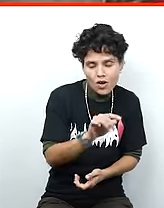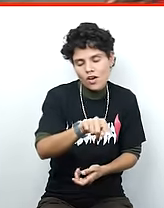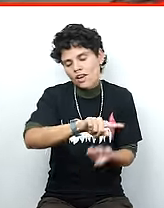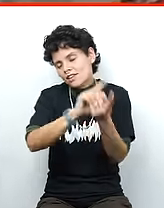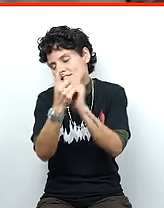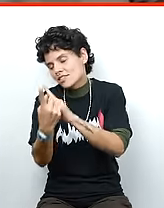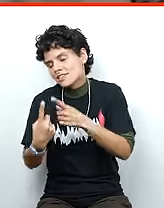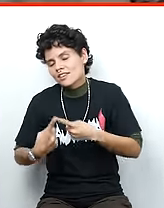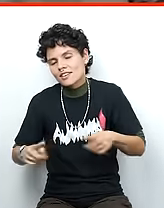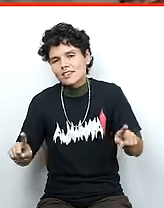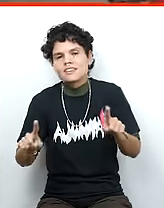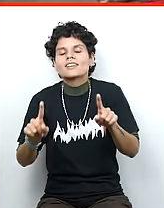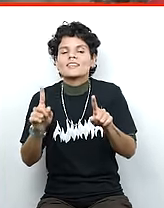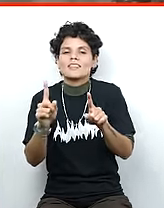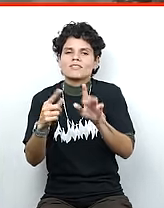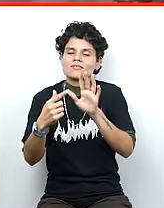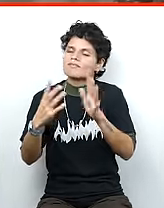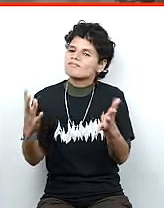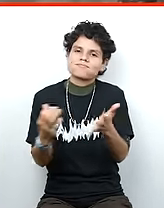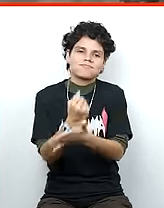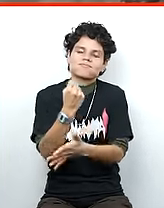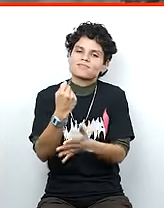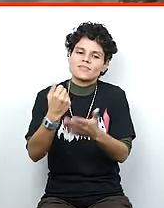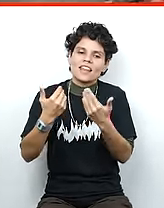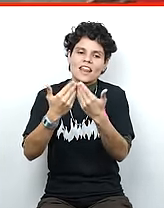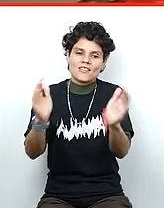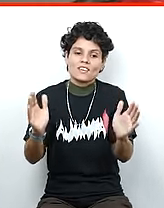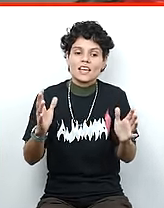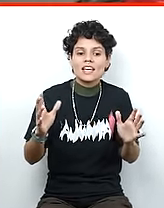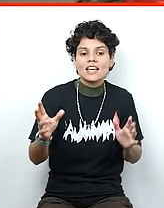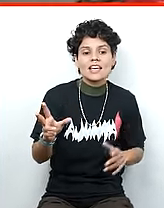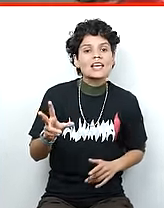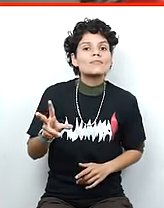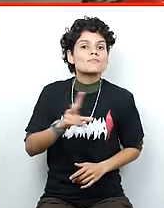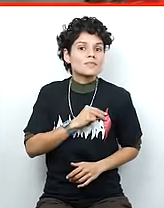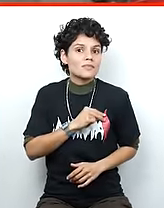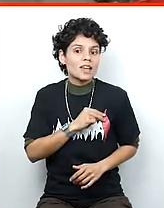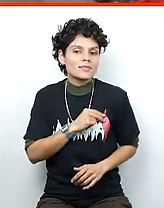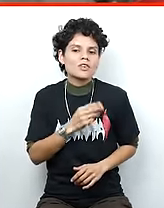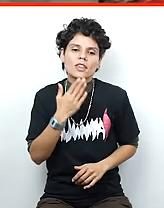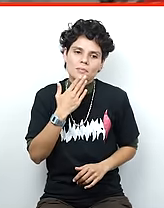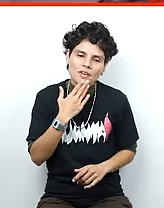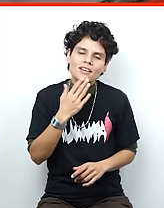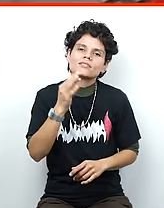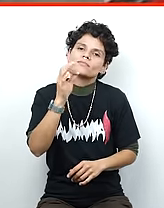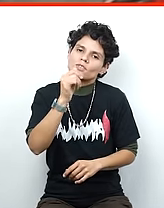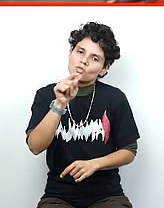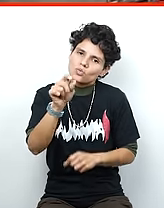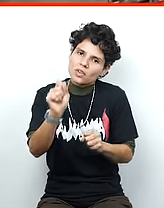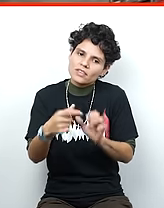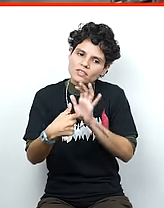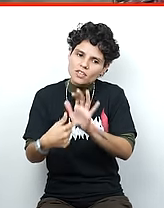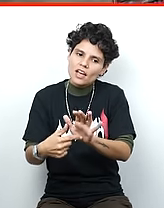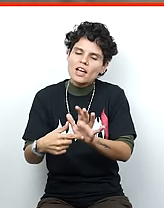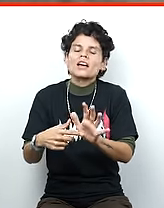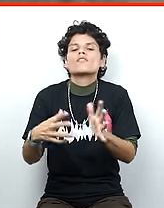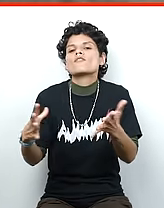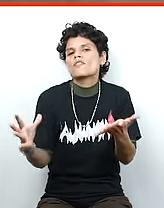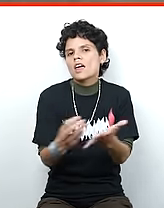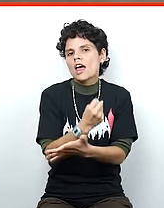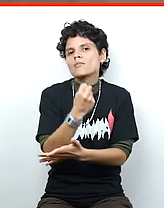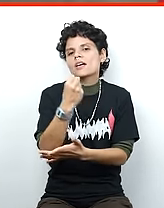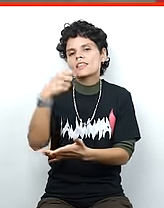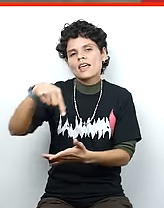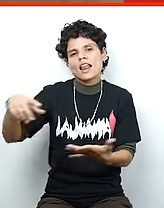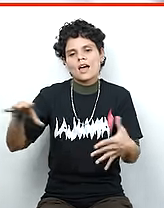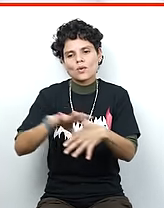finalmente rico, y ahora finalmente libre. Y para los premios de la Junta, tenemos que hacer un show Finalmente en la Junta. Sí, podríamos ponerle a hacer capítulo, ¿no?